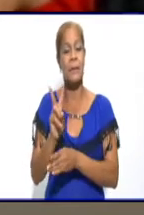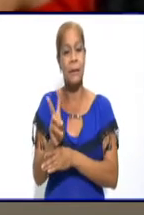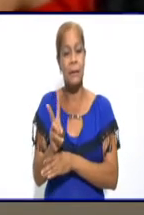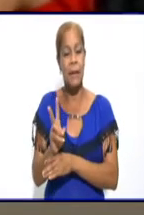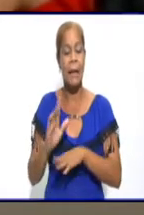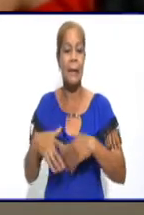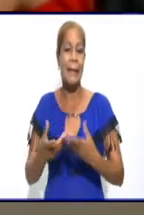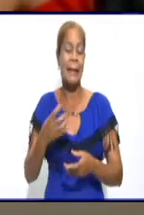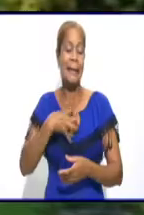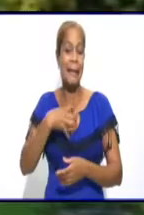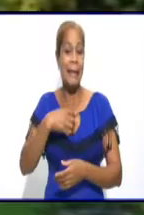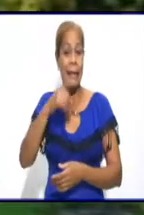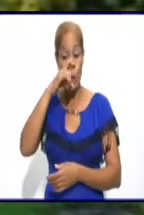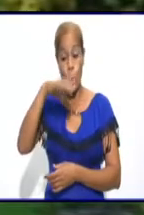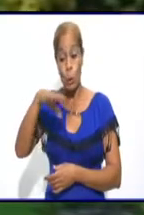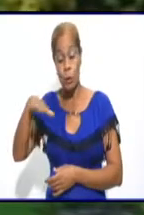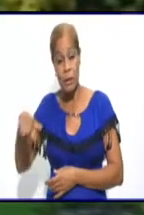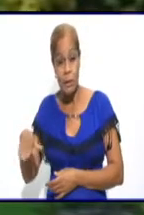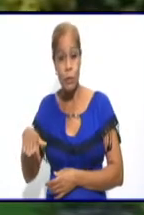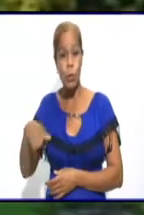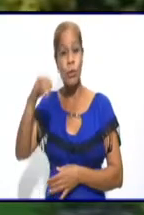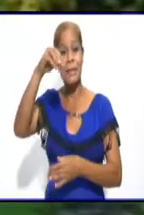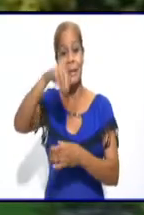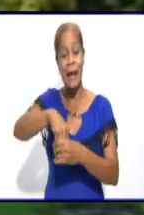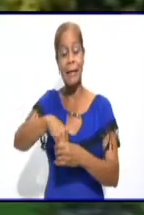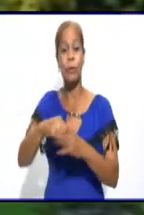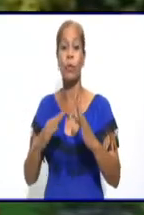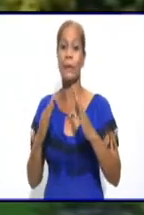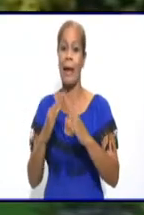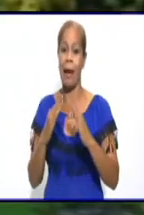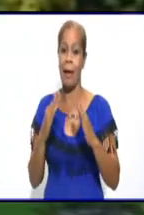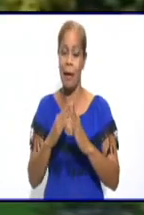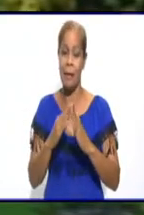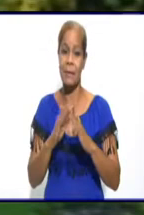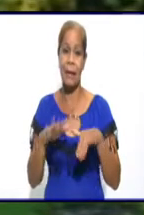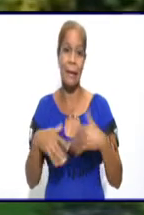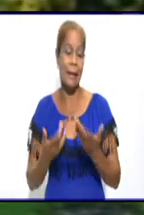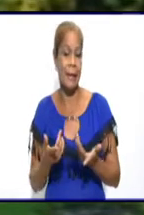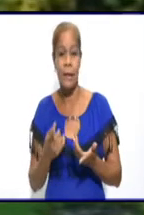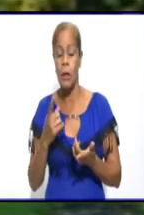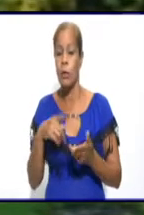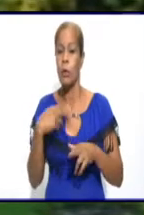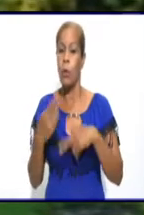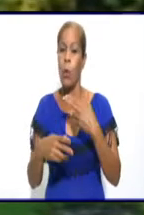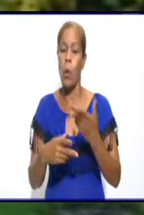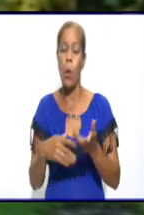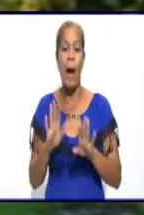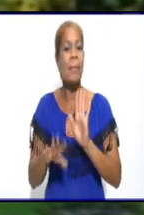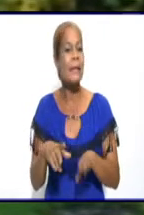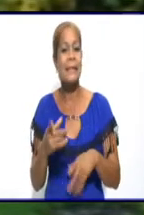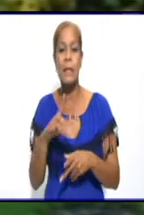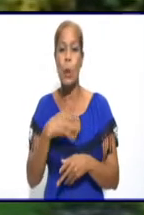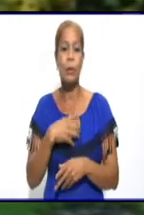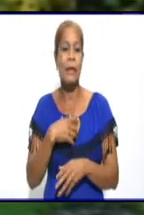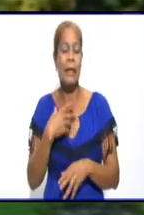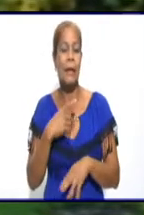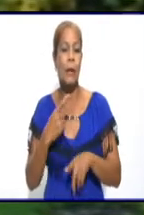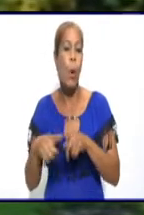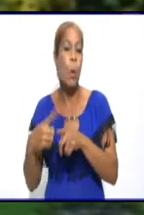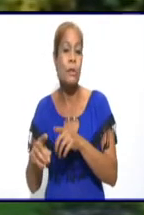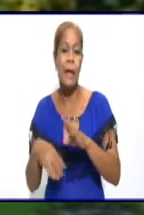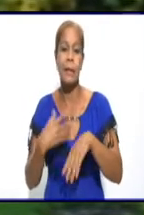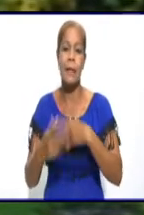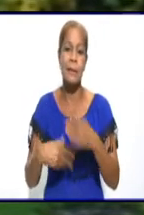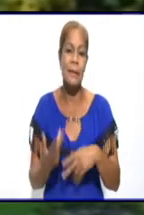que se vuelven mucho más hiperactivo que van al portal que viran que se sientan en delante del televisor que se paran que van